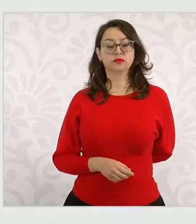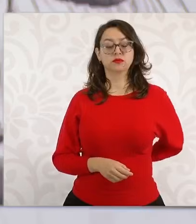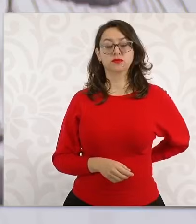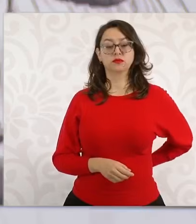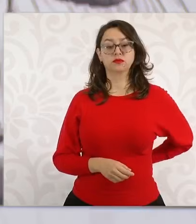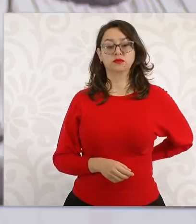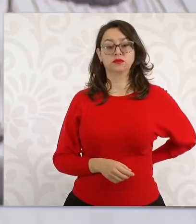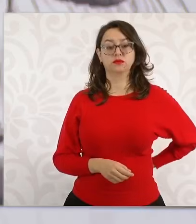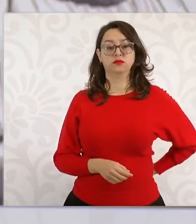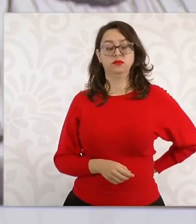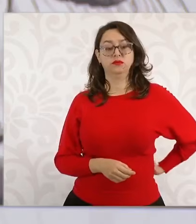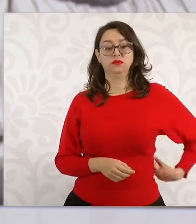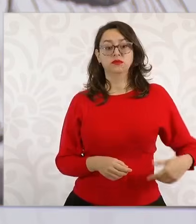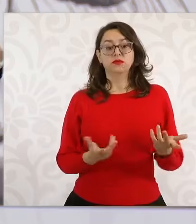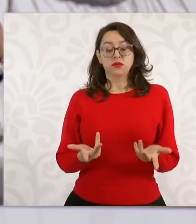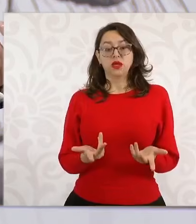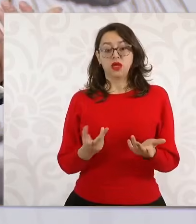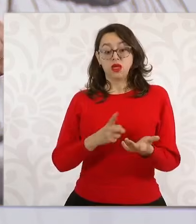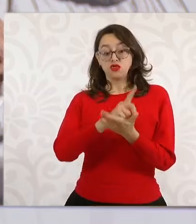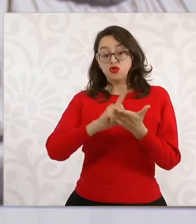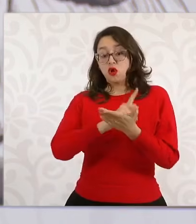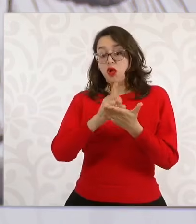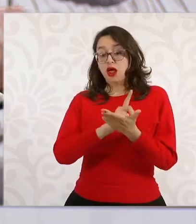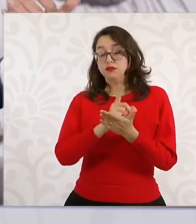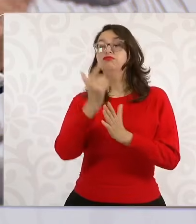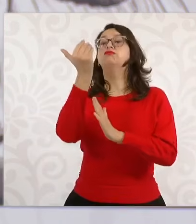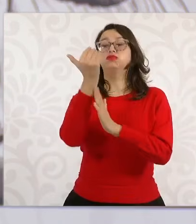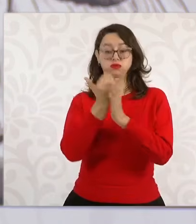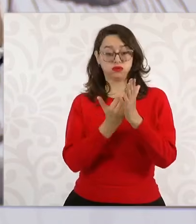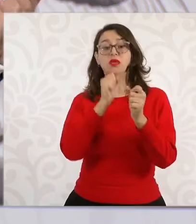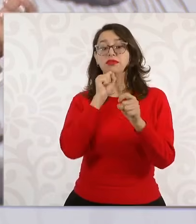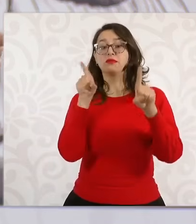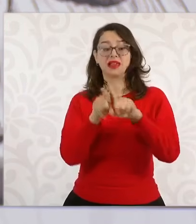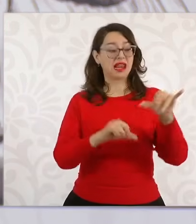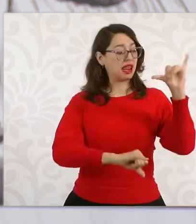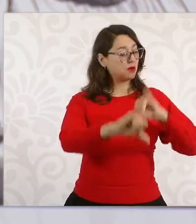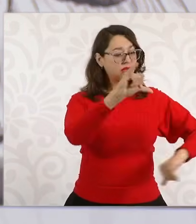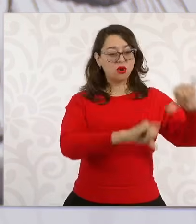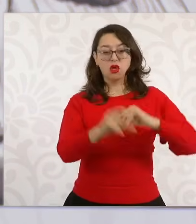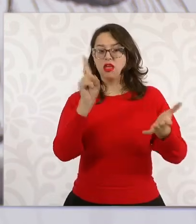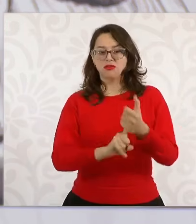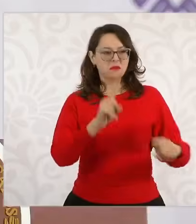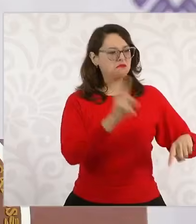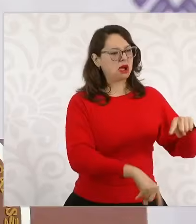la cantidad de droga que se produce, porque se han desmantelado muchísimos laboratorios.